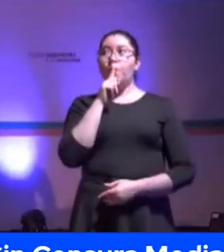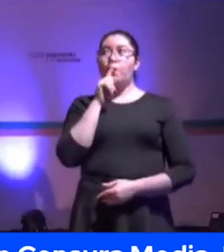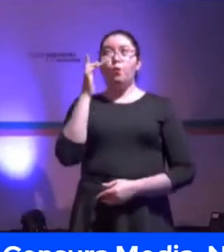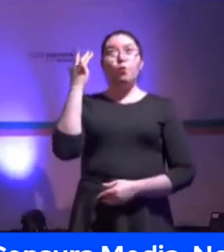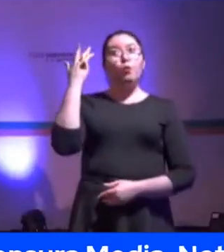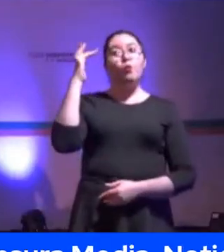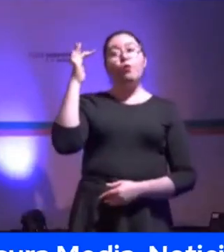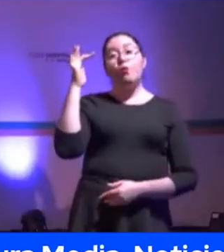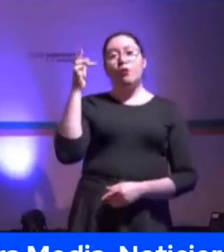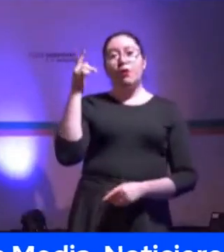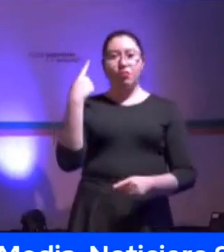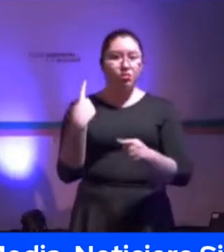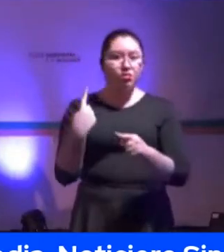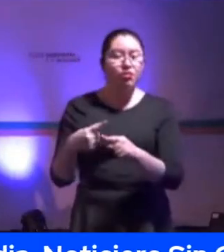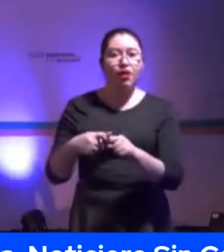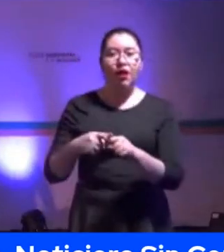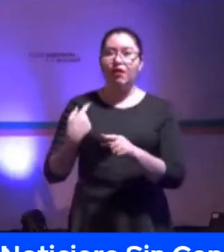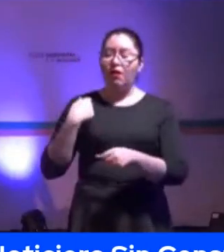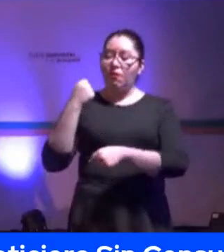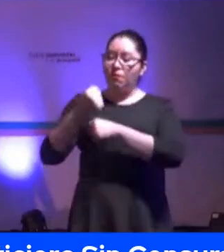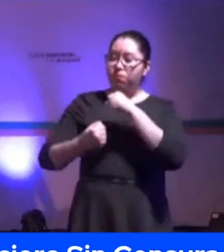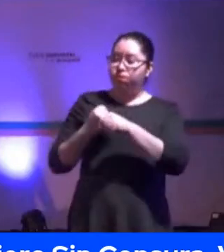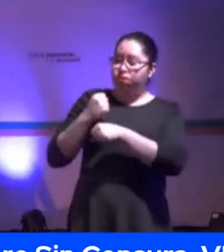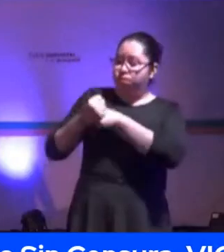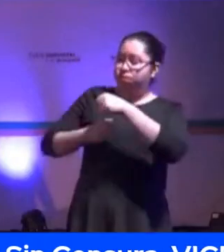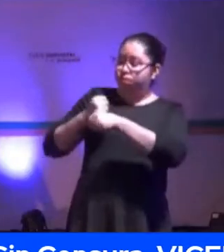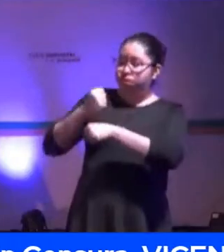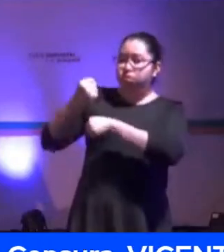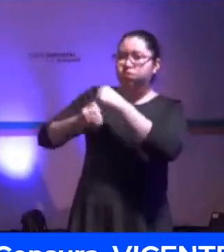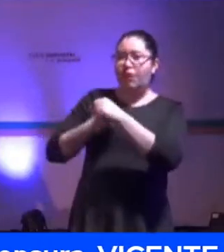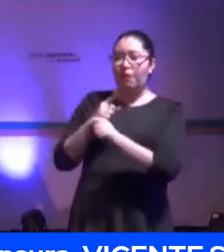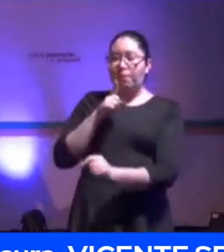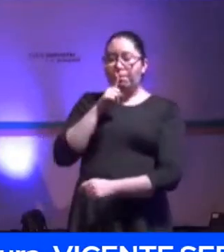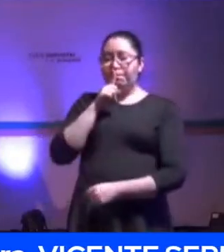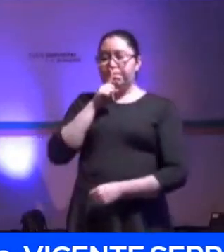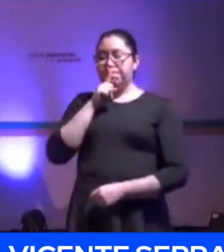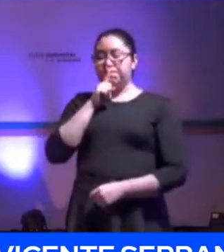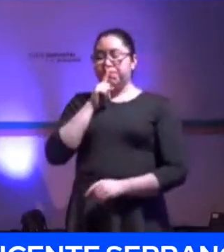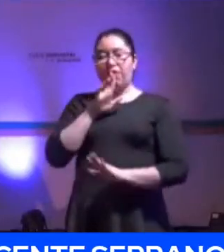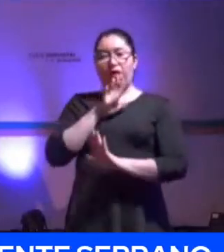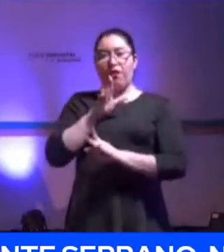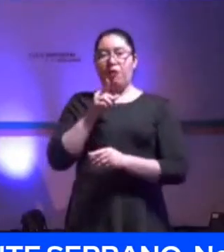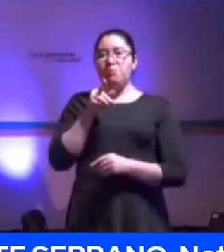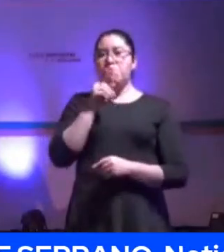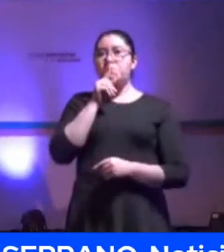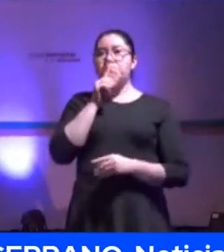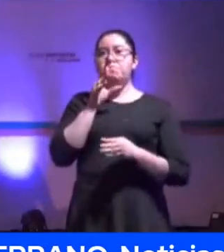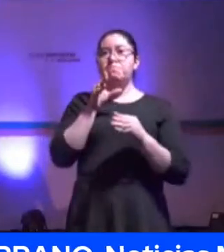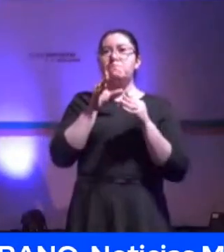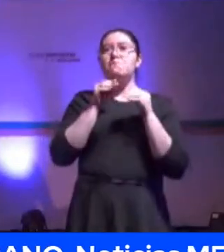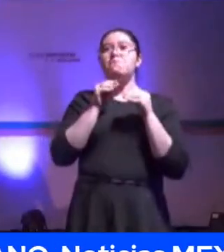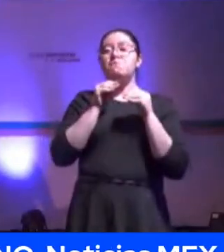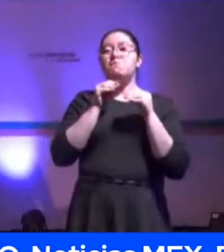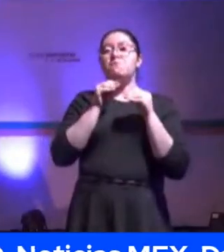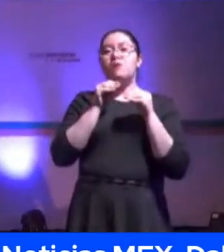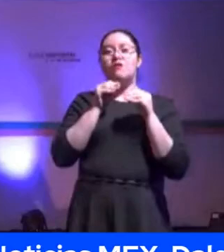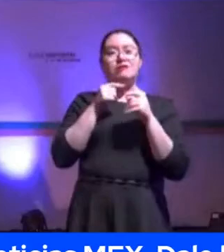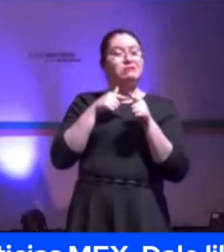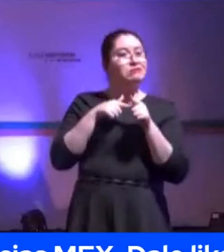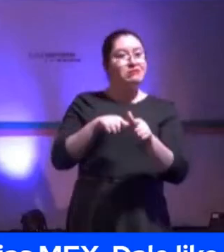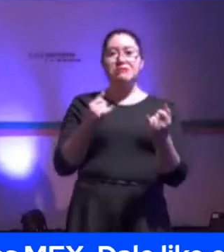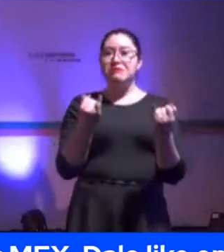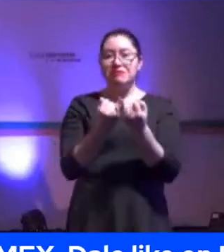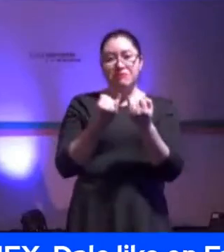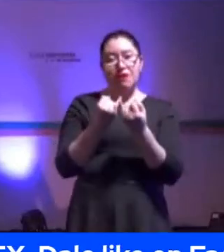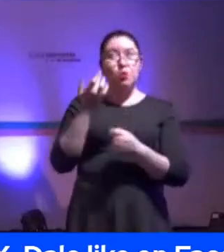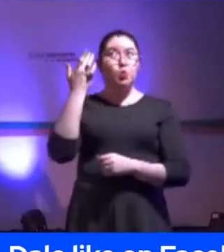que durante décadas se han callado durante años y se seguirán callando lo que falte? Única y